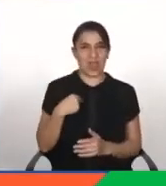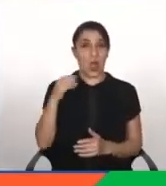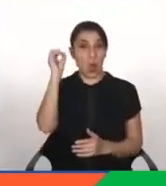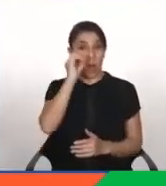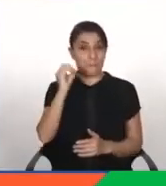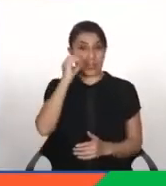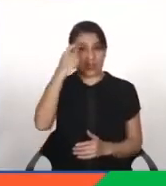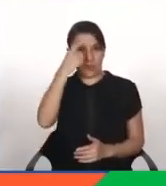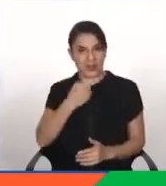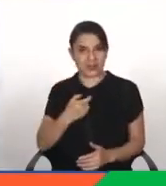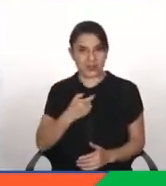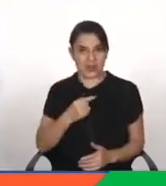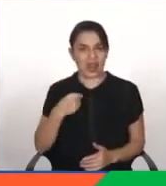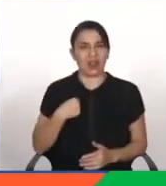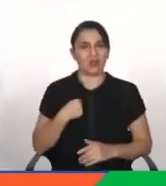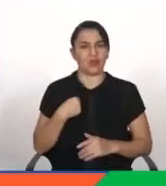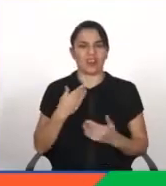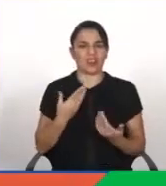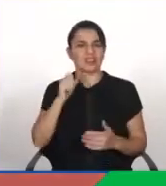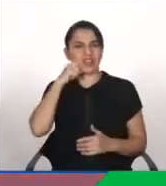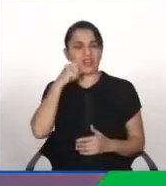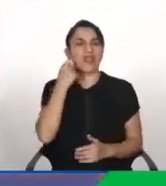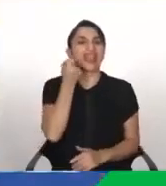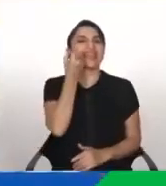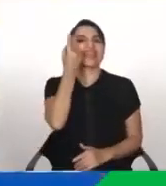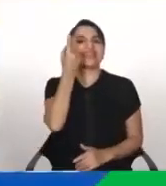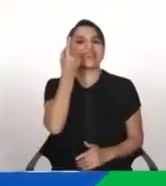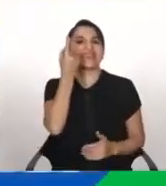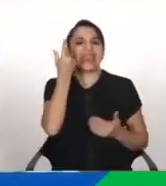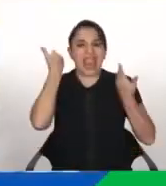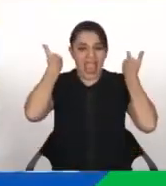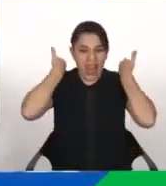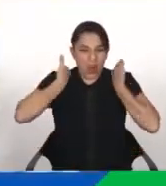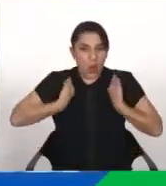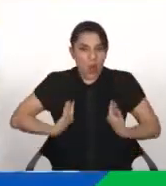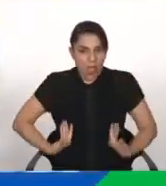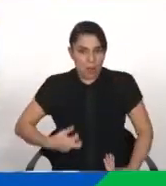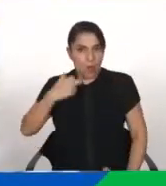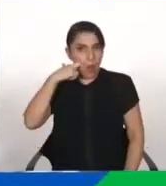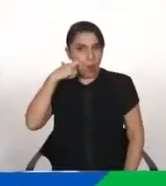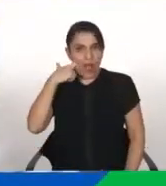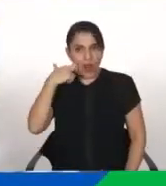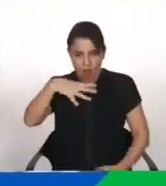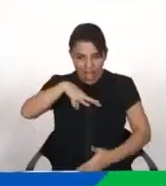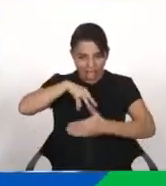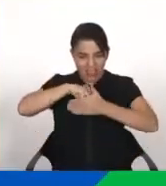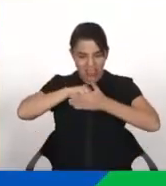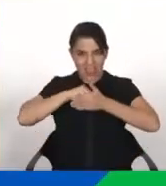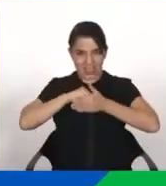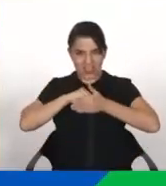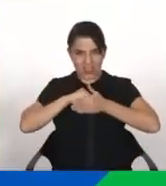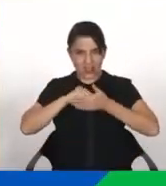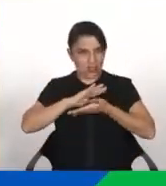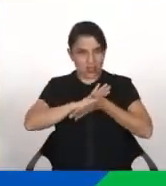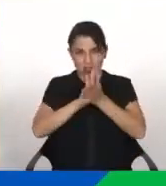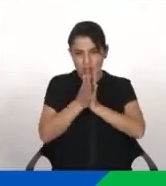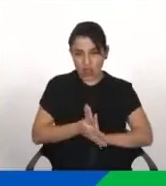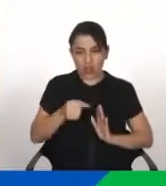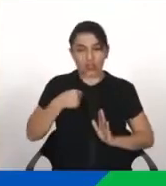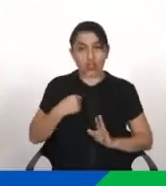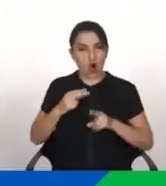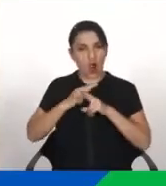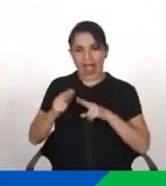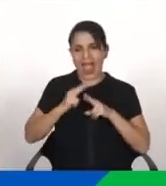muy fascinante porque al final explica cómo funciona mi cuerpo por dentro, o sea, cómo detrás de cada pequeña cosa que hago hay todo